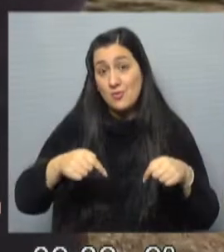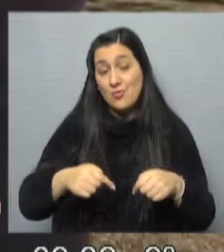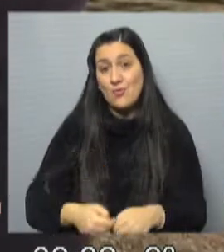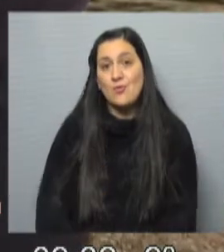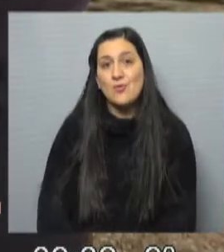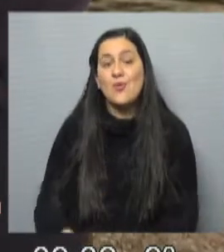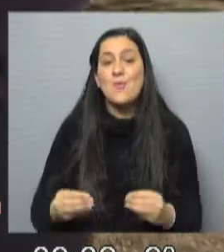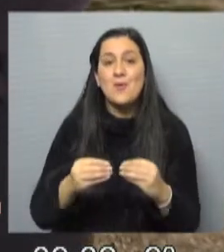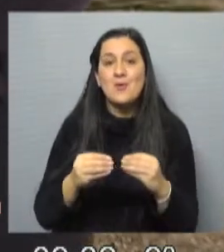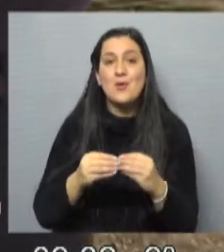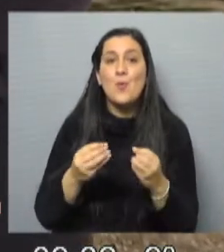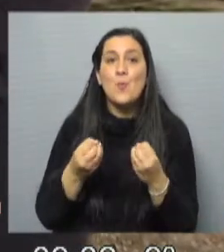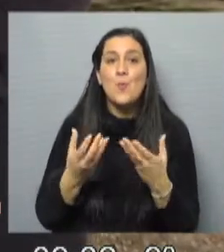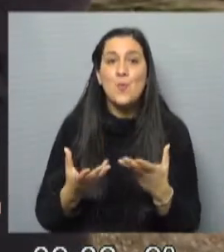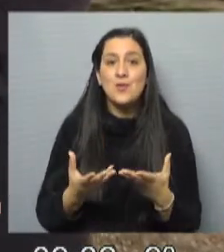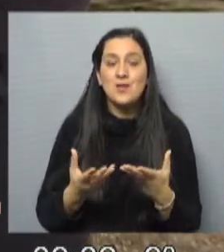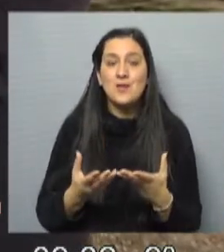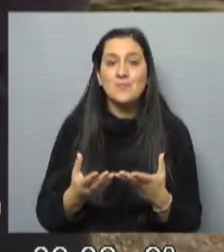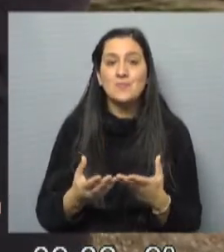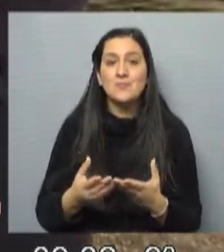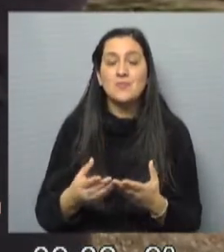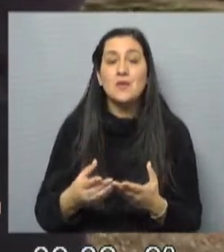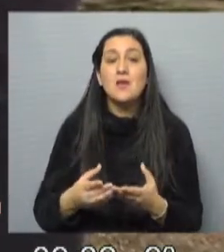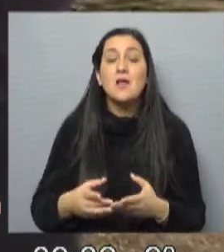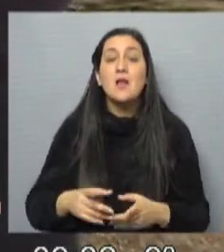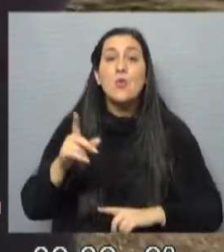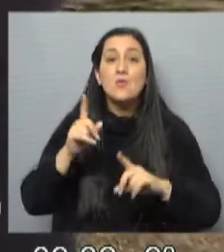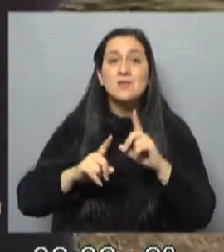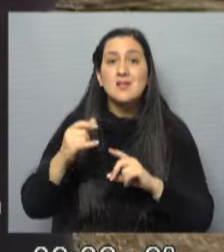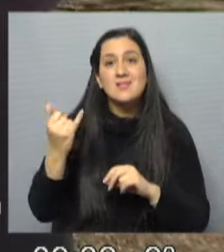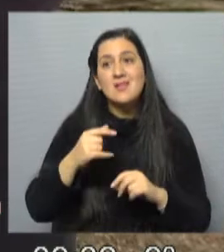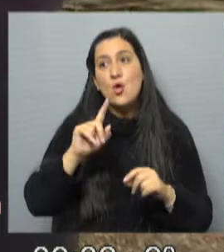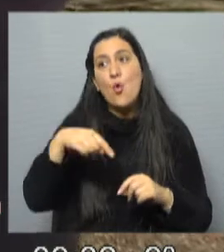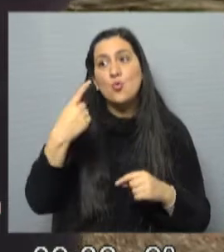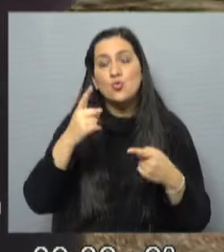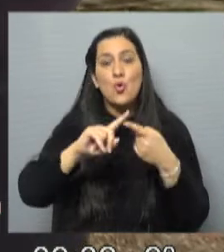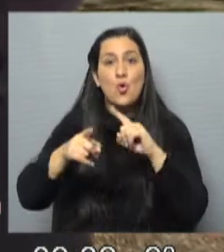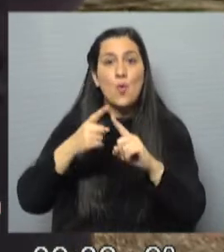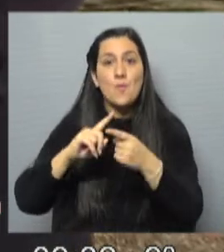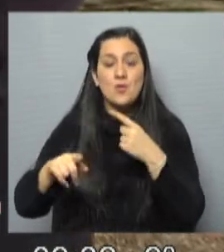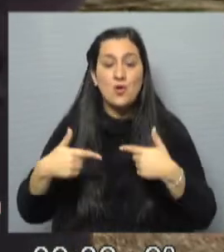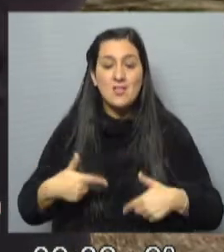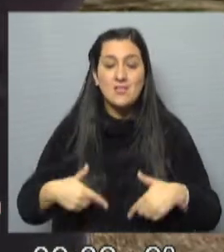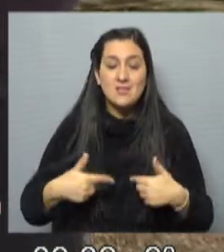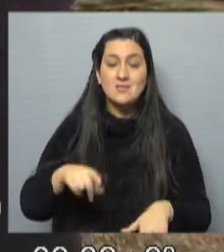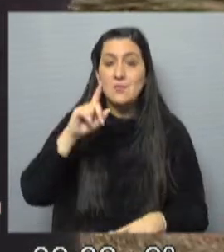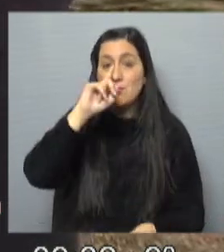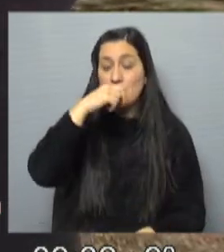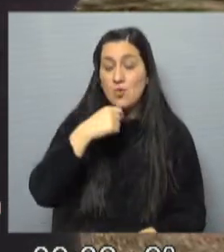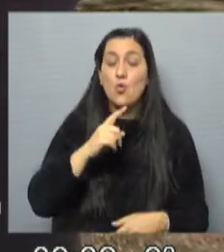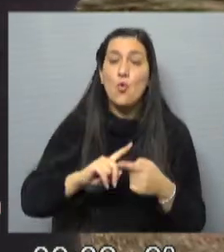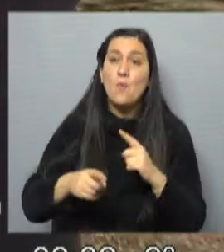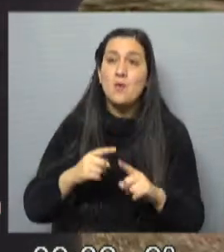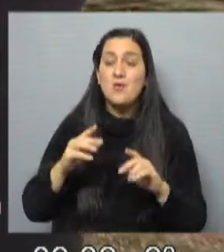y compañeras, porque la Escuela de Tecnología Médica tiene otros convenios con la Intendencia de Montevideo, convenios que